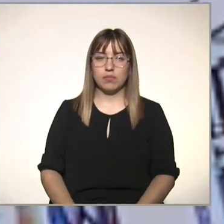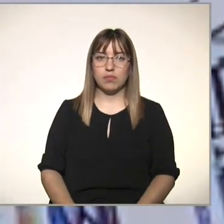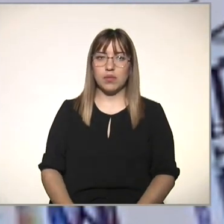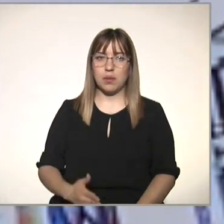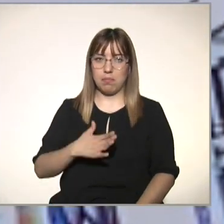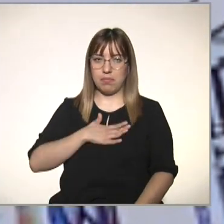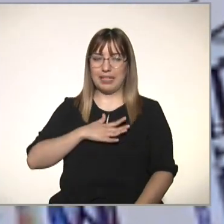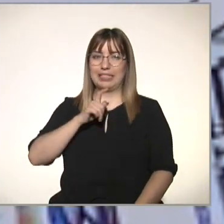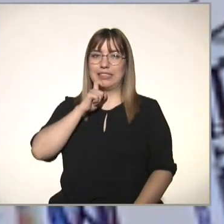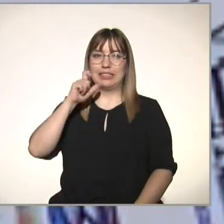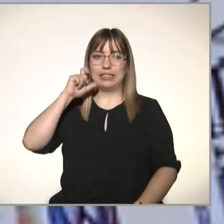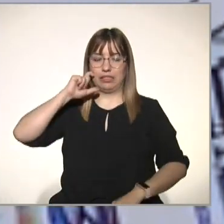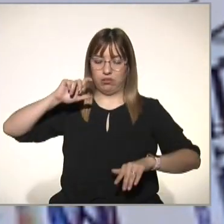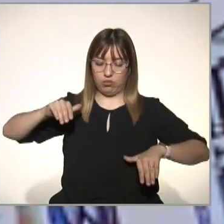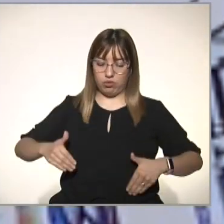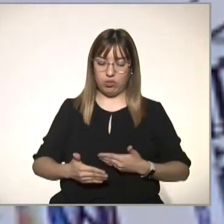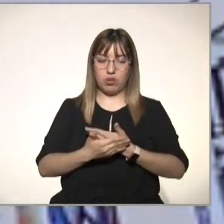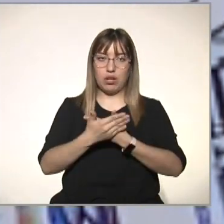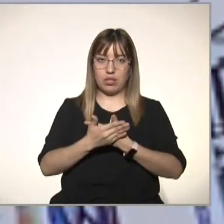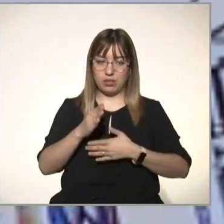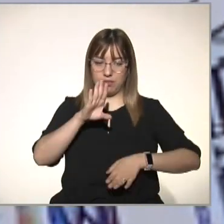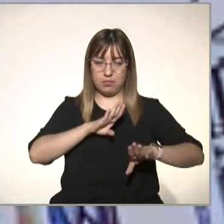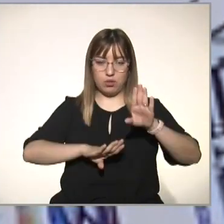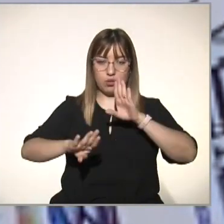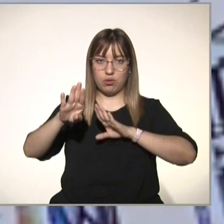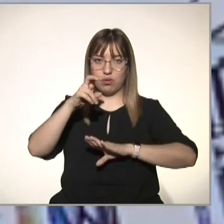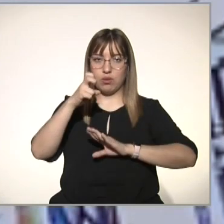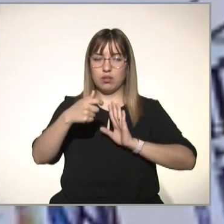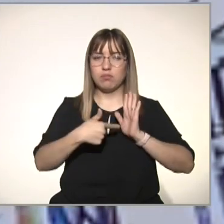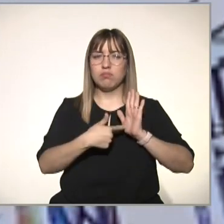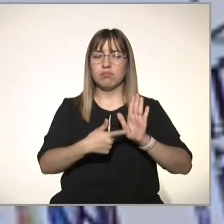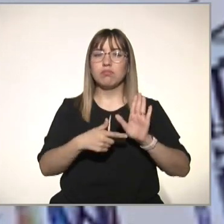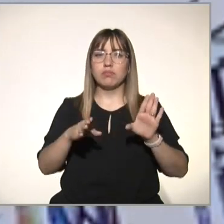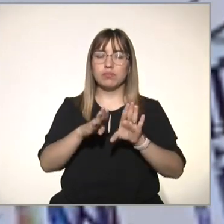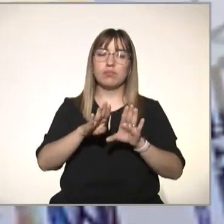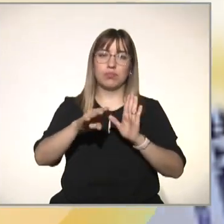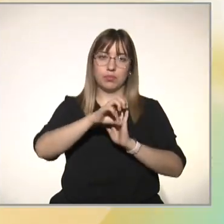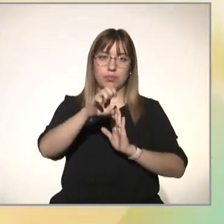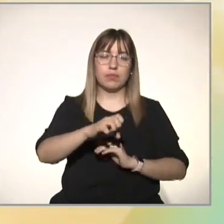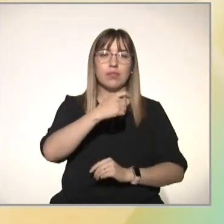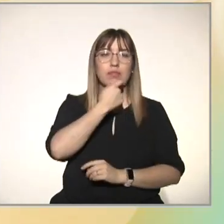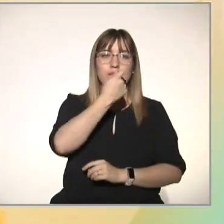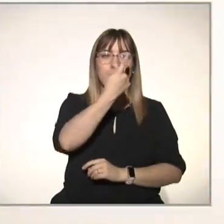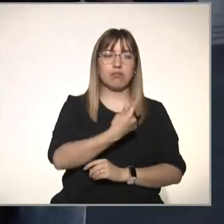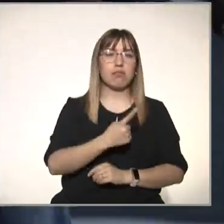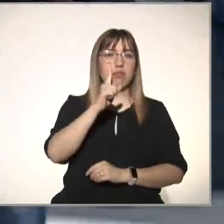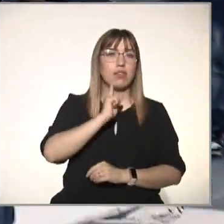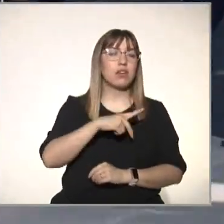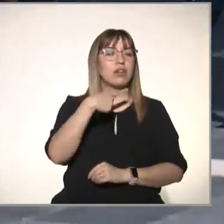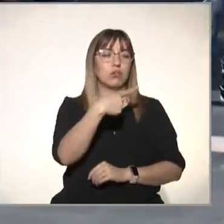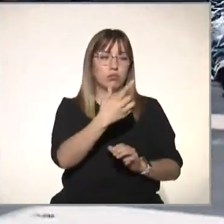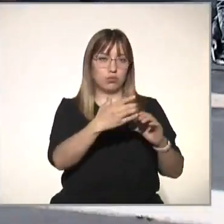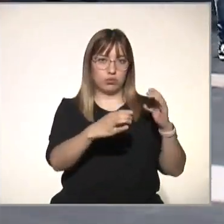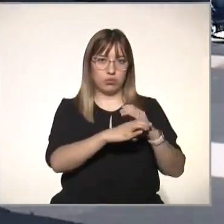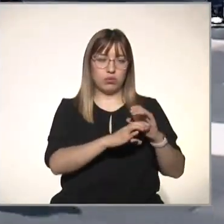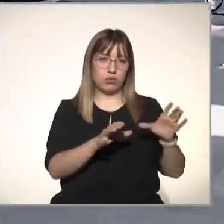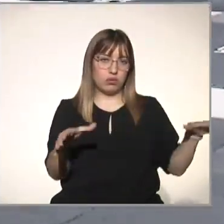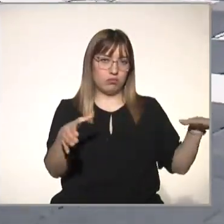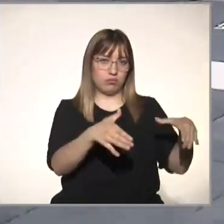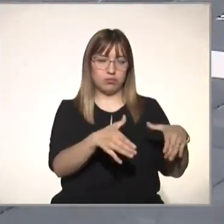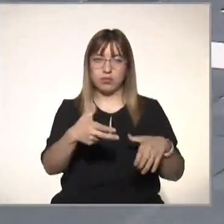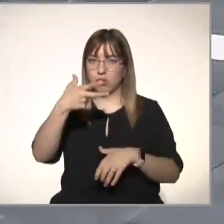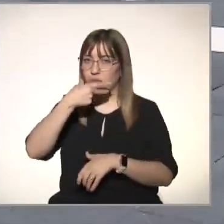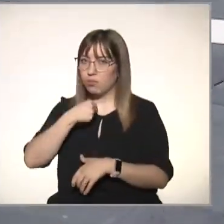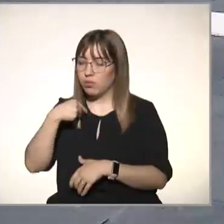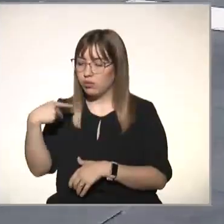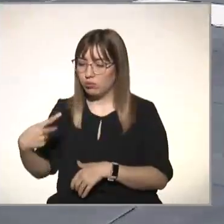nuestro sexo biológico. Y entonces esperamos que las niñas hagan ciertas cosas y los niños hagan ciertas otras. Pero esto